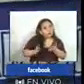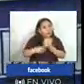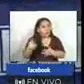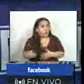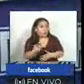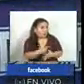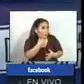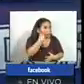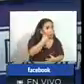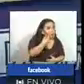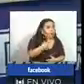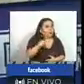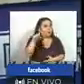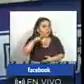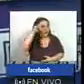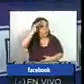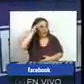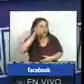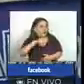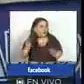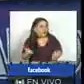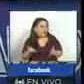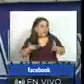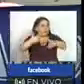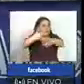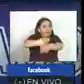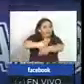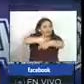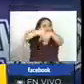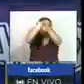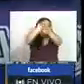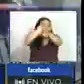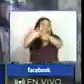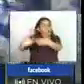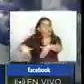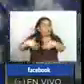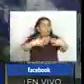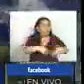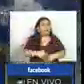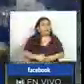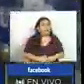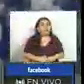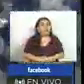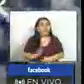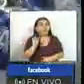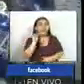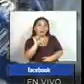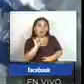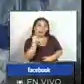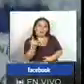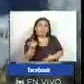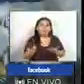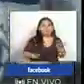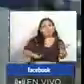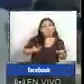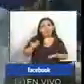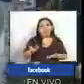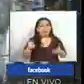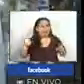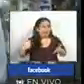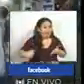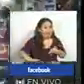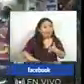gente lo busca porque hoy creo que virtuales van a ser los eventos. Este grupo de vendedores lamentan que la pandemia